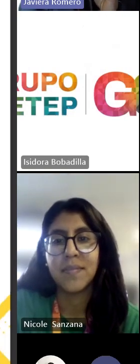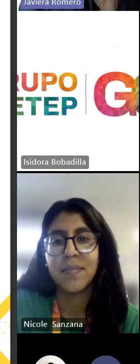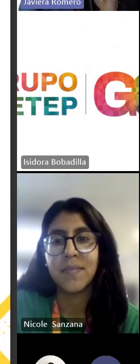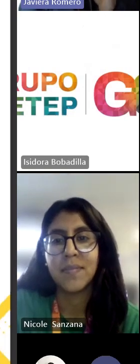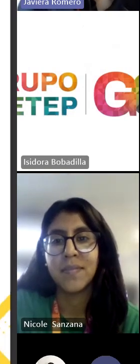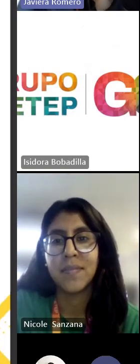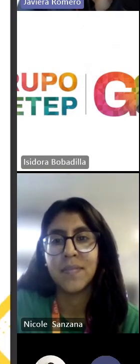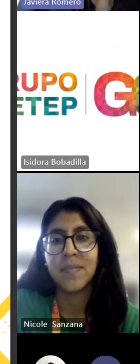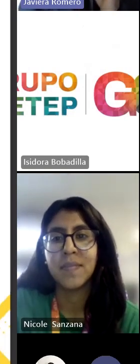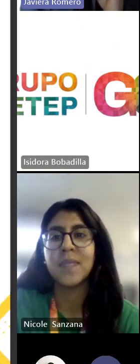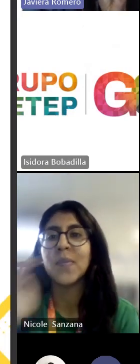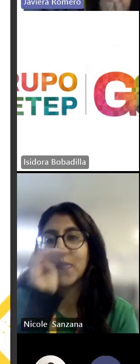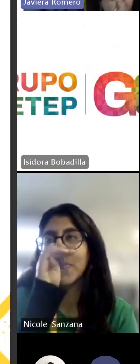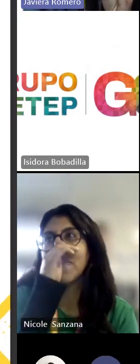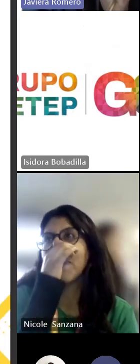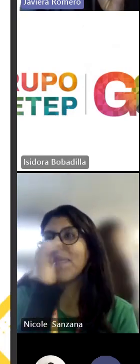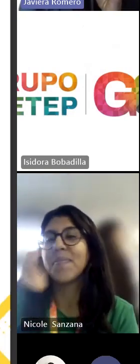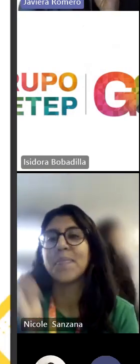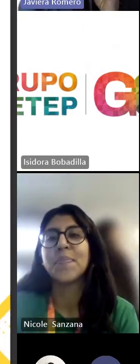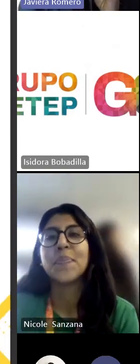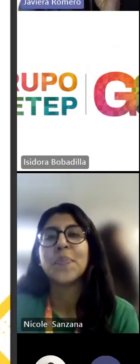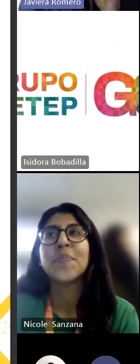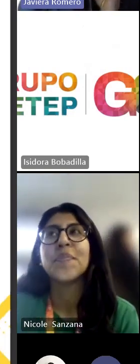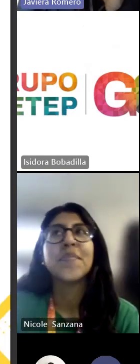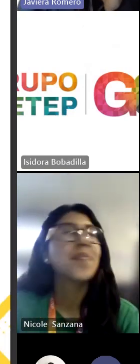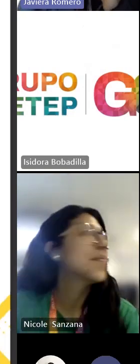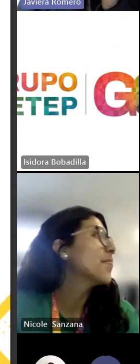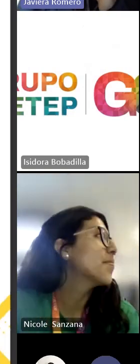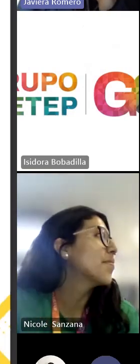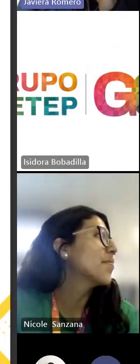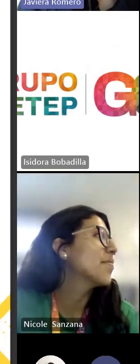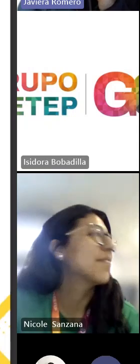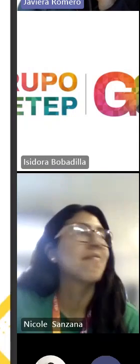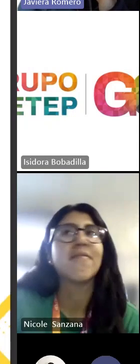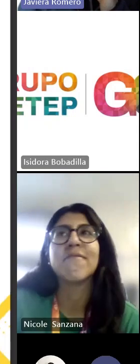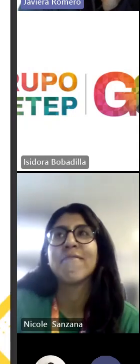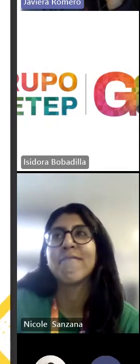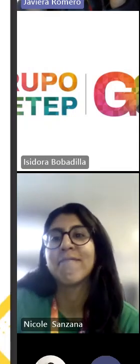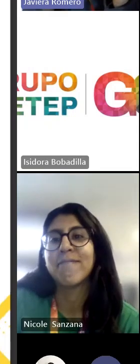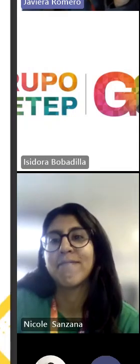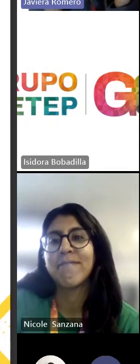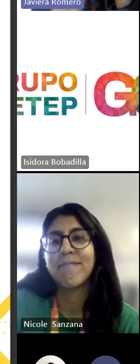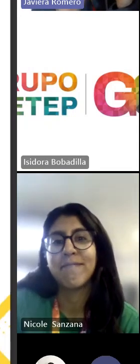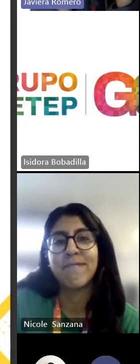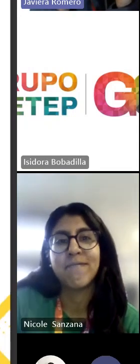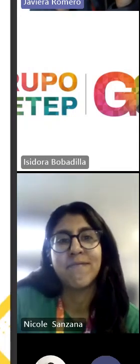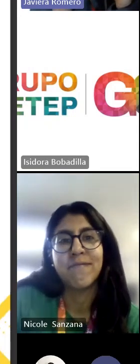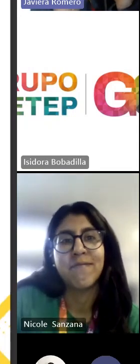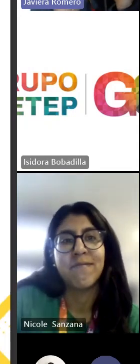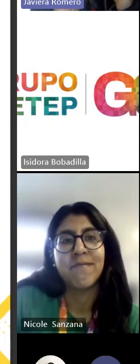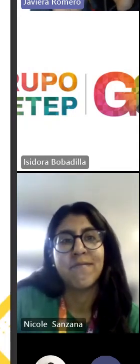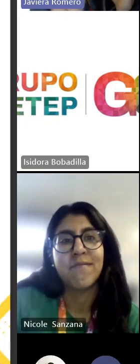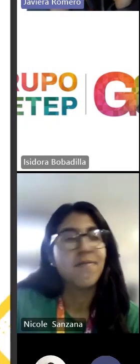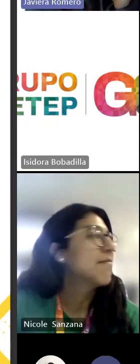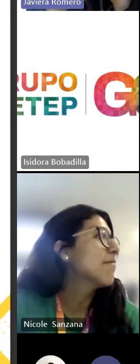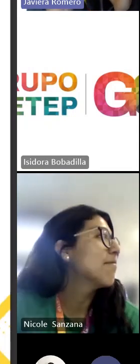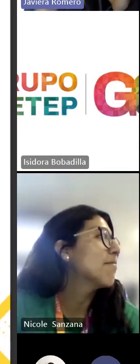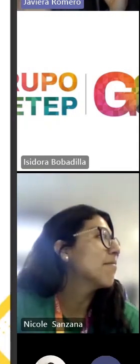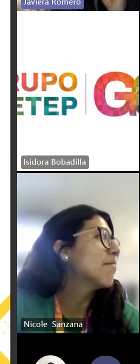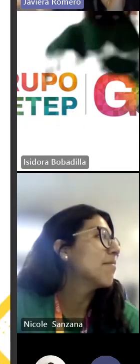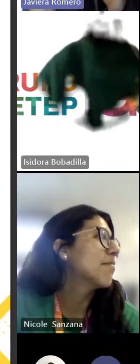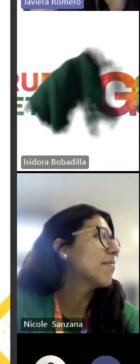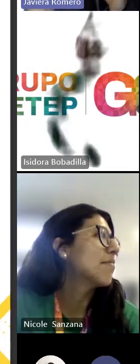incluso podríamos pensar en los dibujos también, incluir toda la producción gráfica, donde si aparecen señales